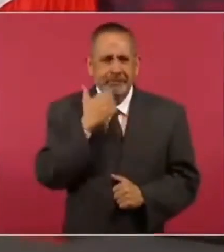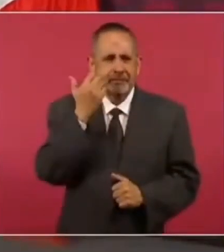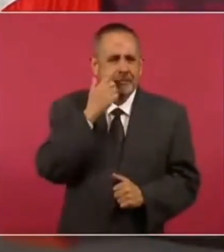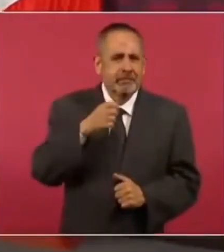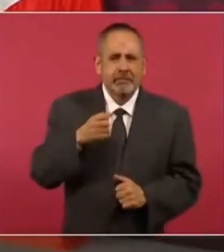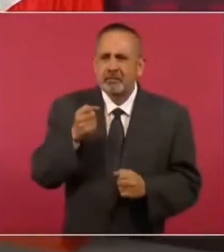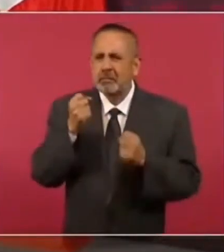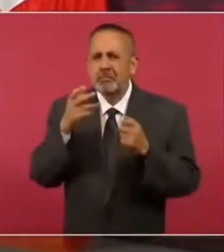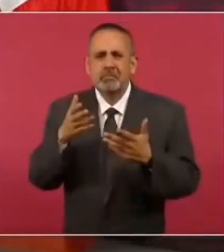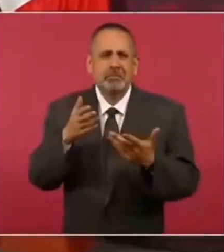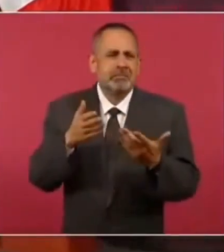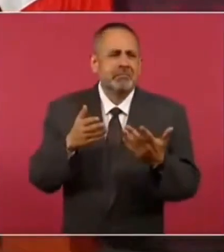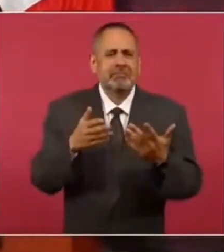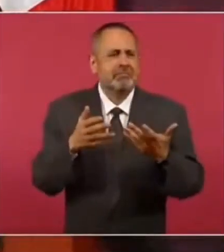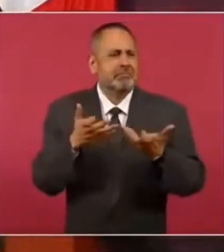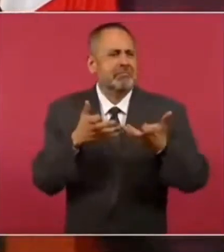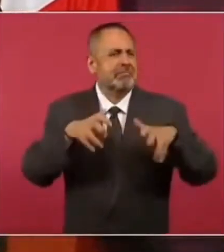de